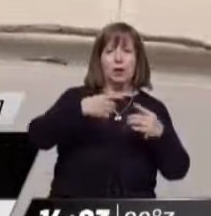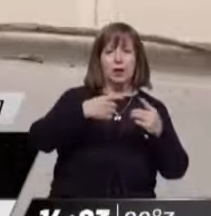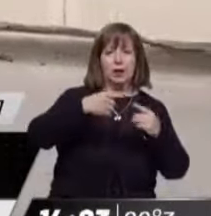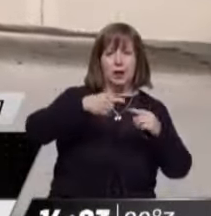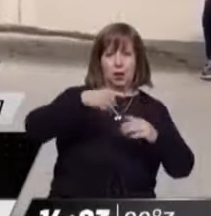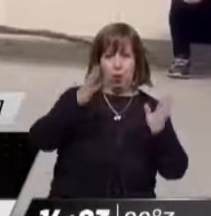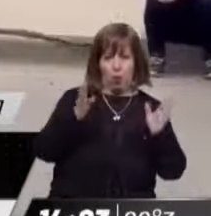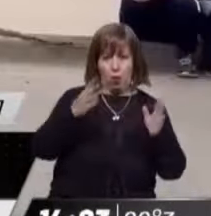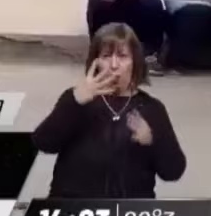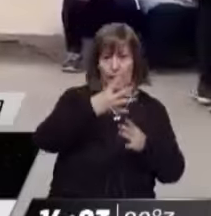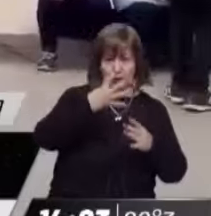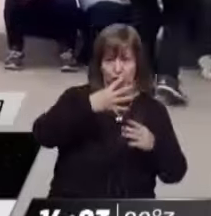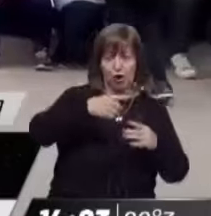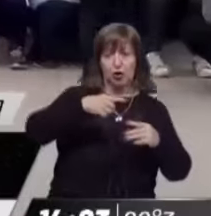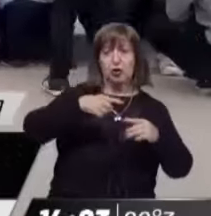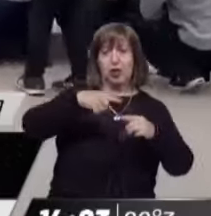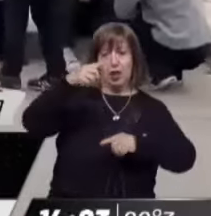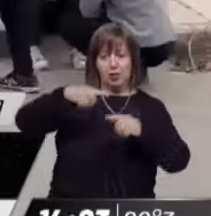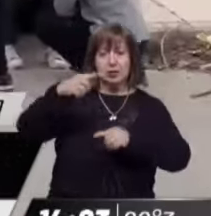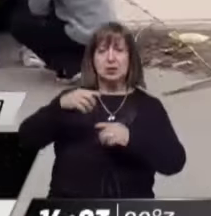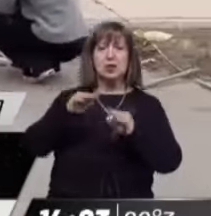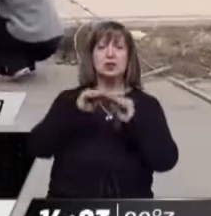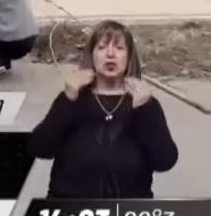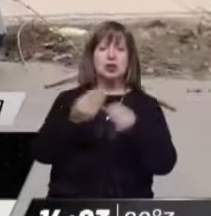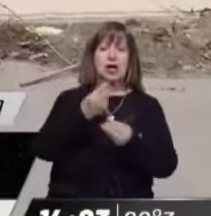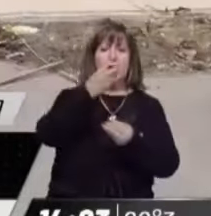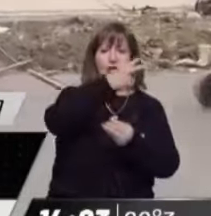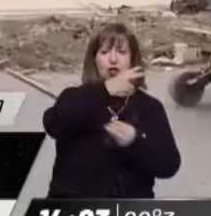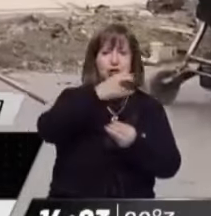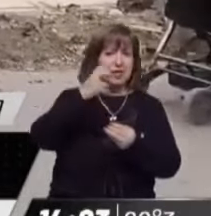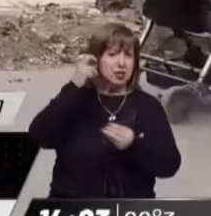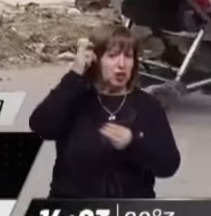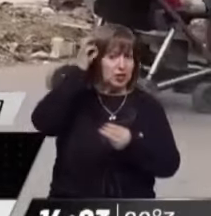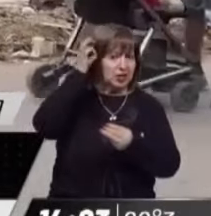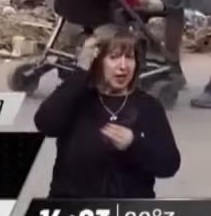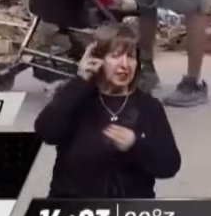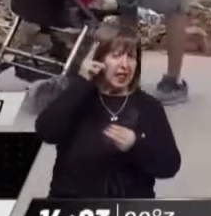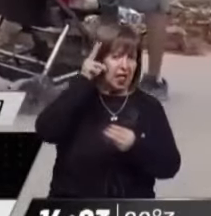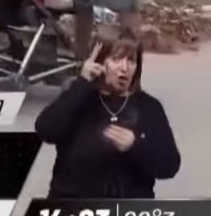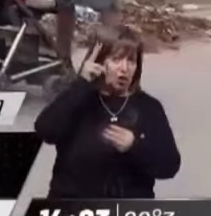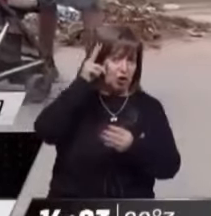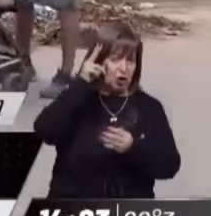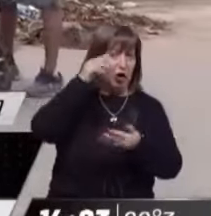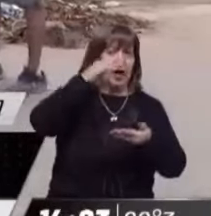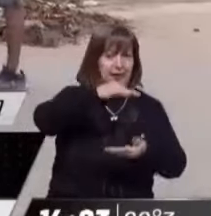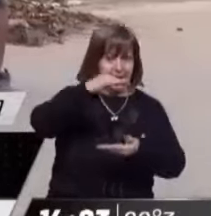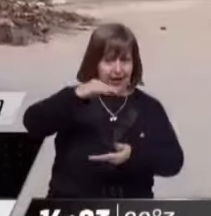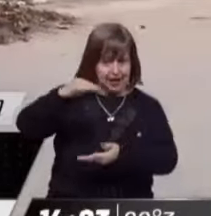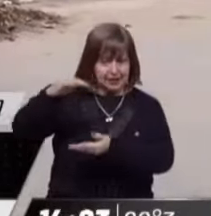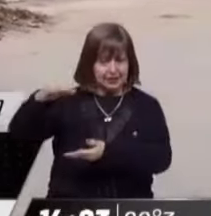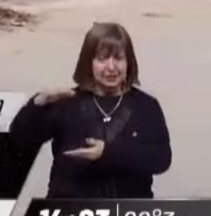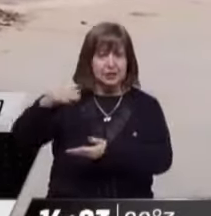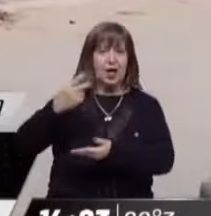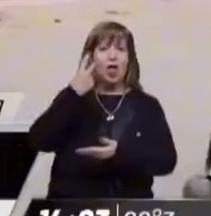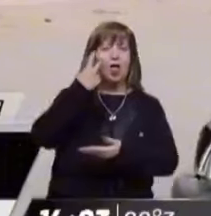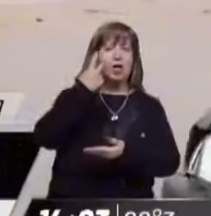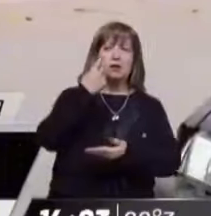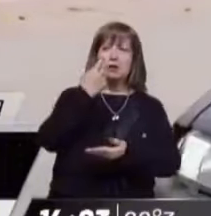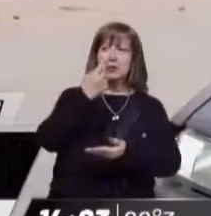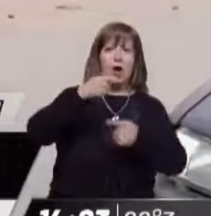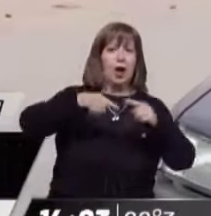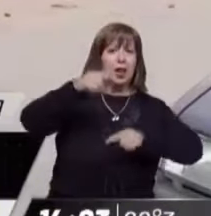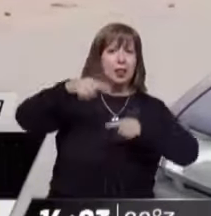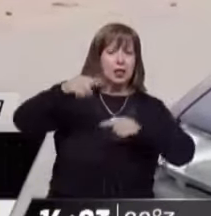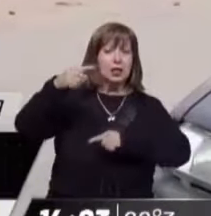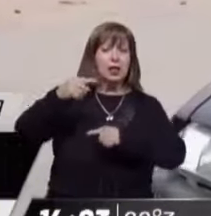Hemos traído 238 cajas, ¿sí? La verdad que es bastantes kilos, son 2.000 y algo de kilos